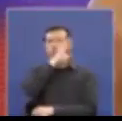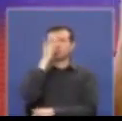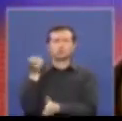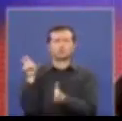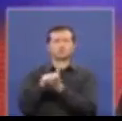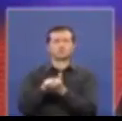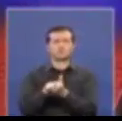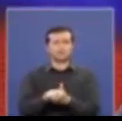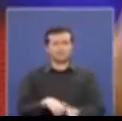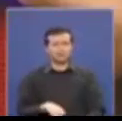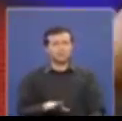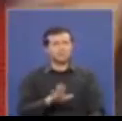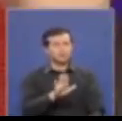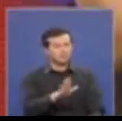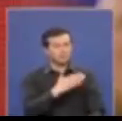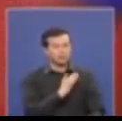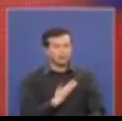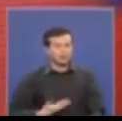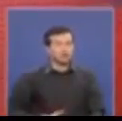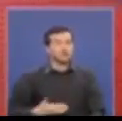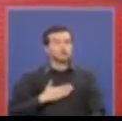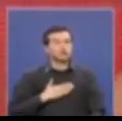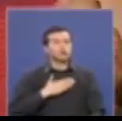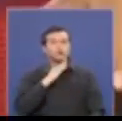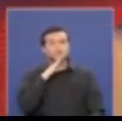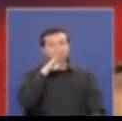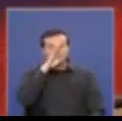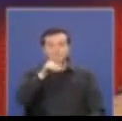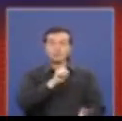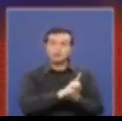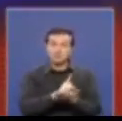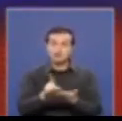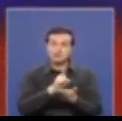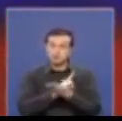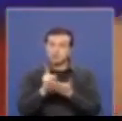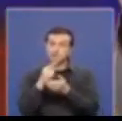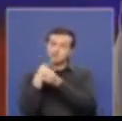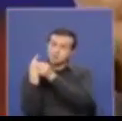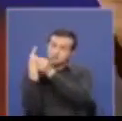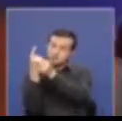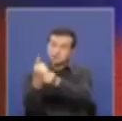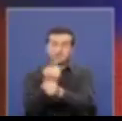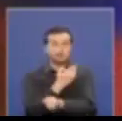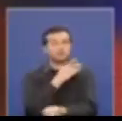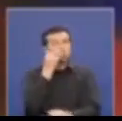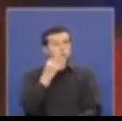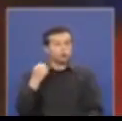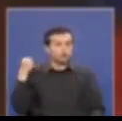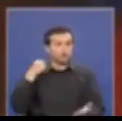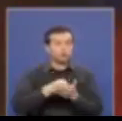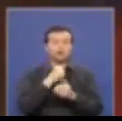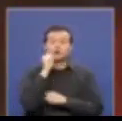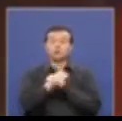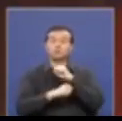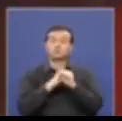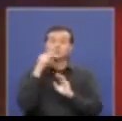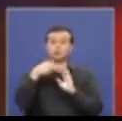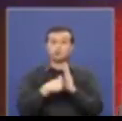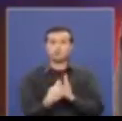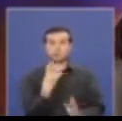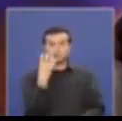uno. El helicóptero presidencial, donde viajaba cada semana, era un helicóptero Drup que se estrelló en el